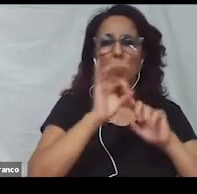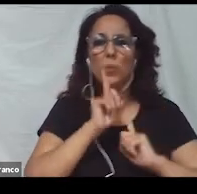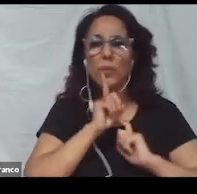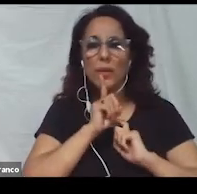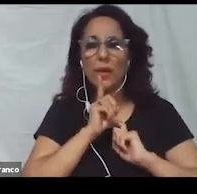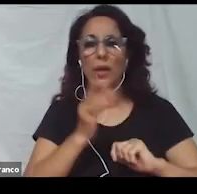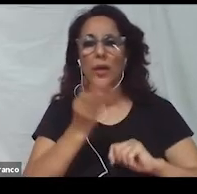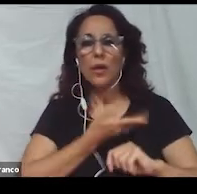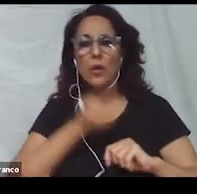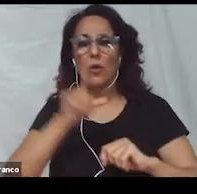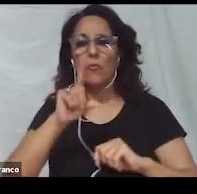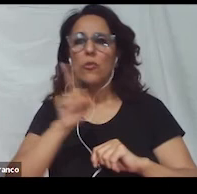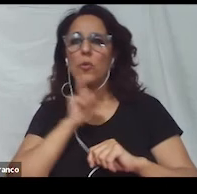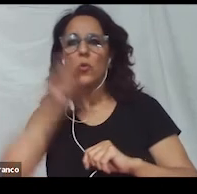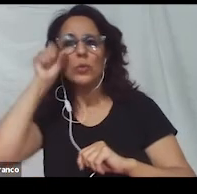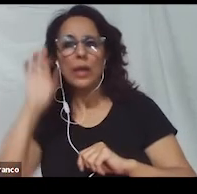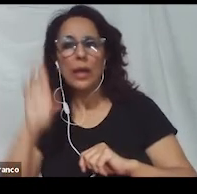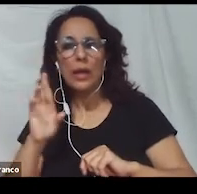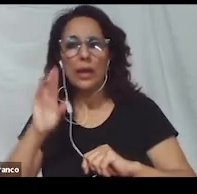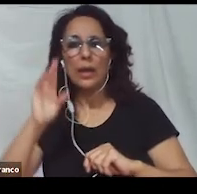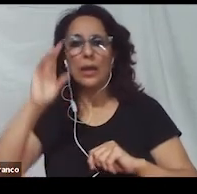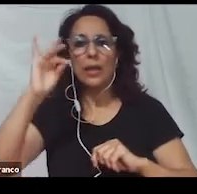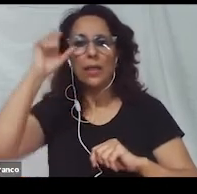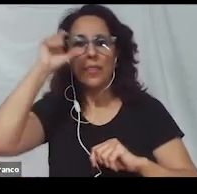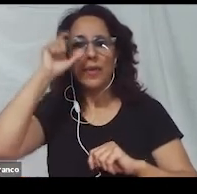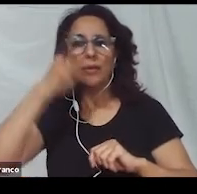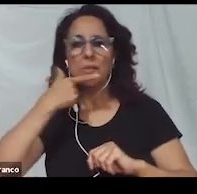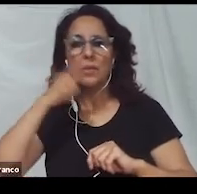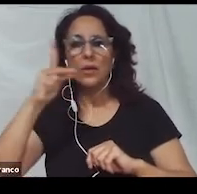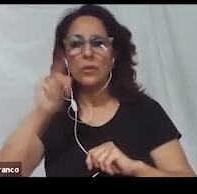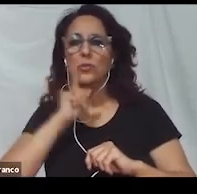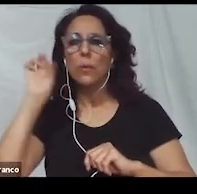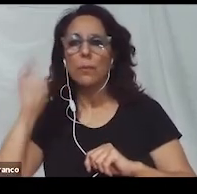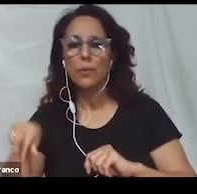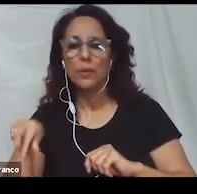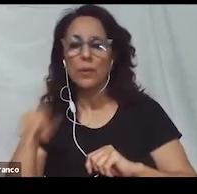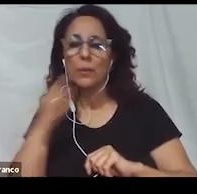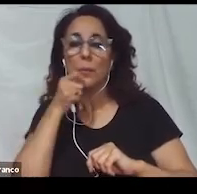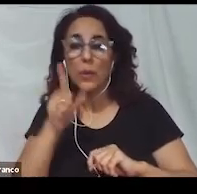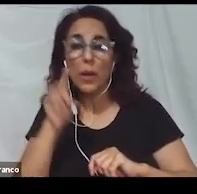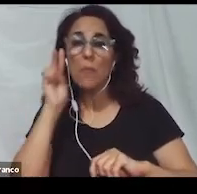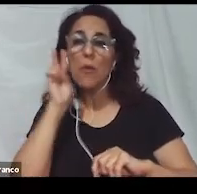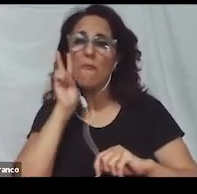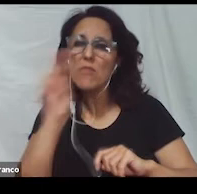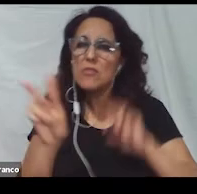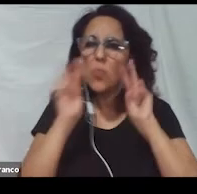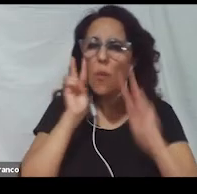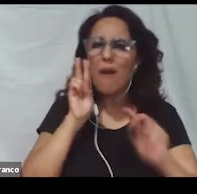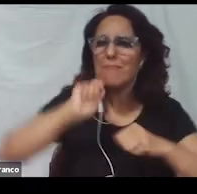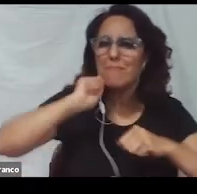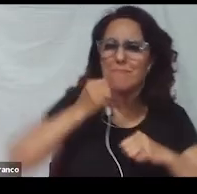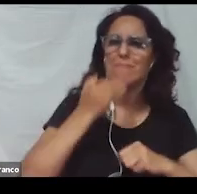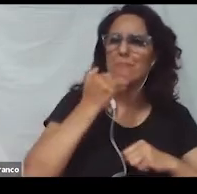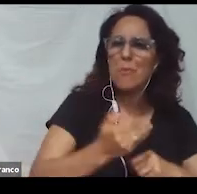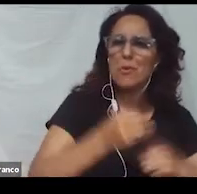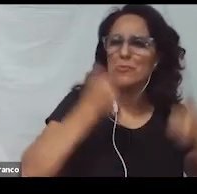Flutter Desktop, que también se está poniendo de moda, pero vuelvo a repetir, tengan cuidado con la accesibilidad. Visualmente les va a quedar hermoso, por